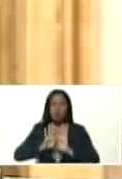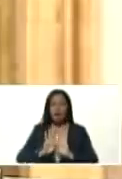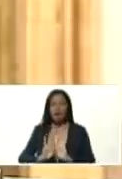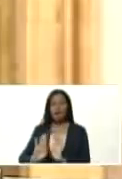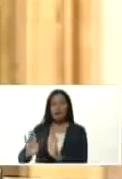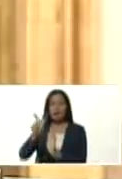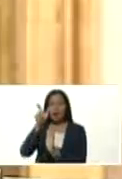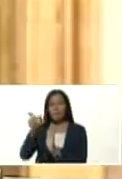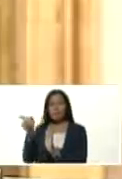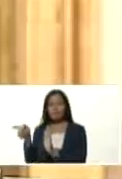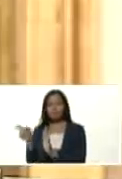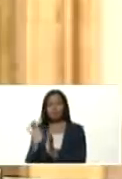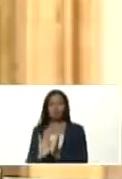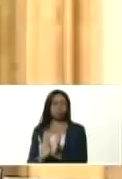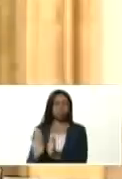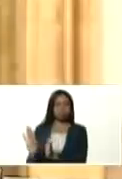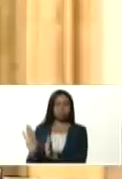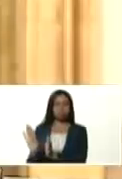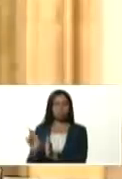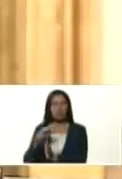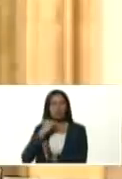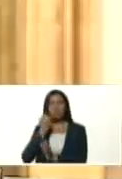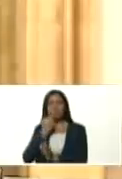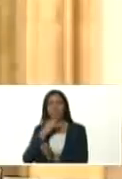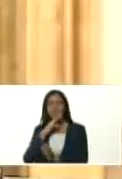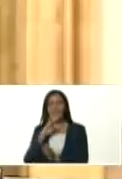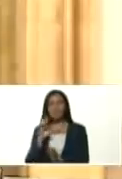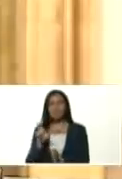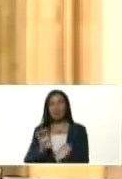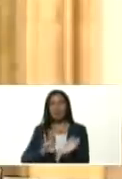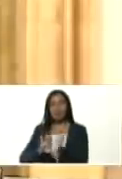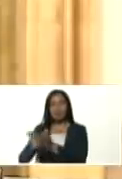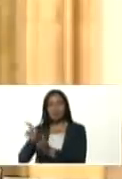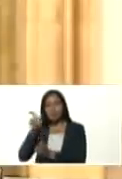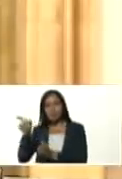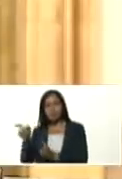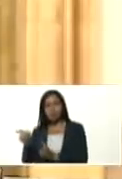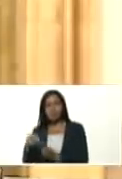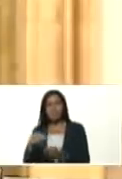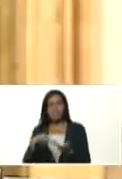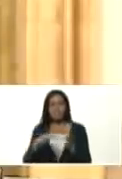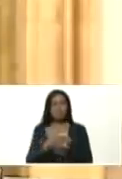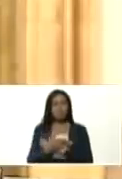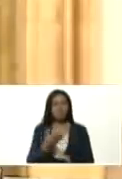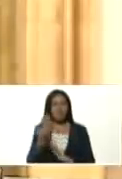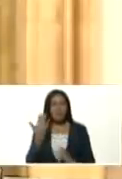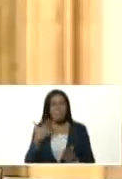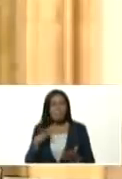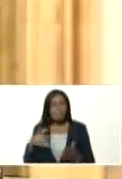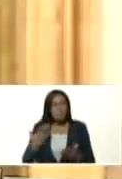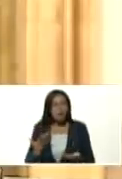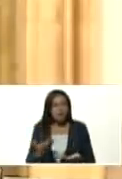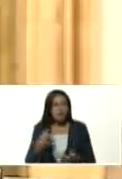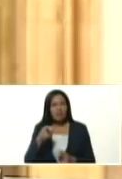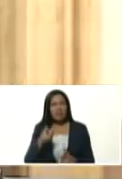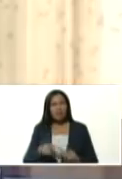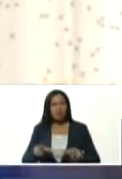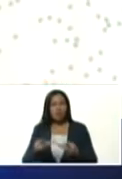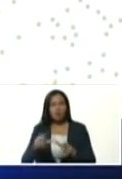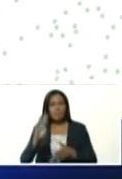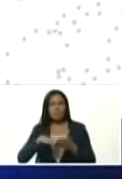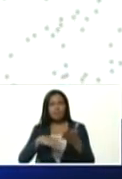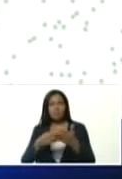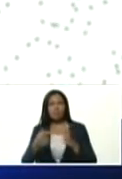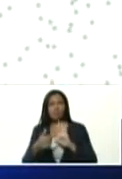pacientes. Ustedes van a ver con el aislamiento de los pacientes lo que sucede en el modelo matemático que estamos